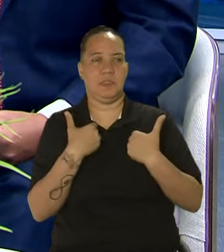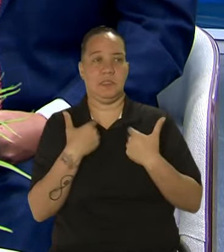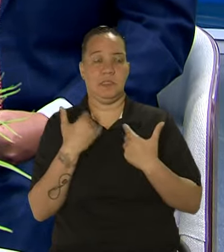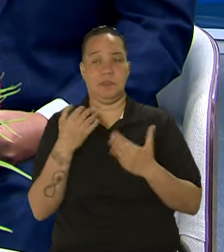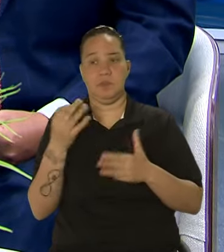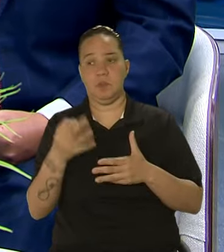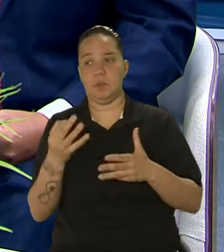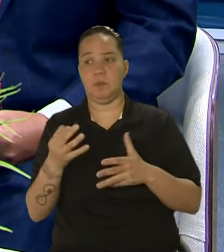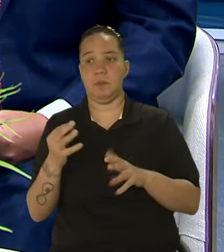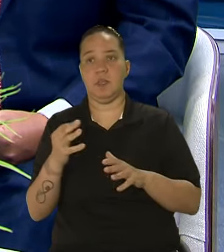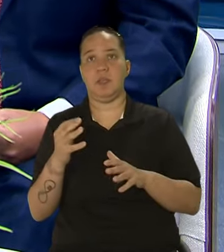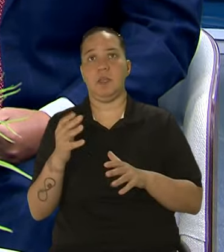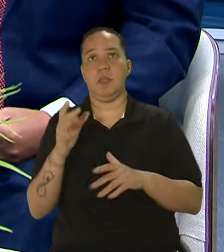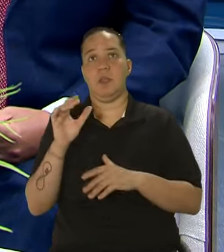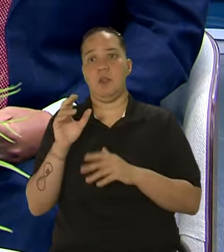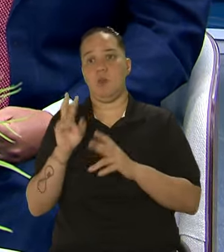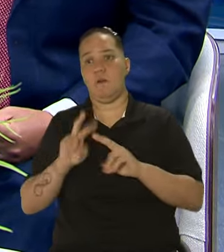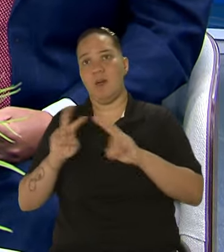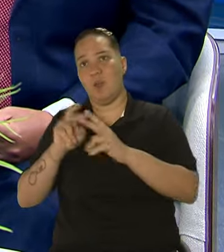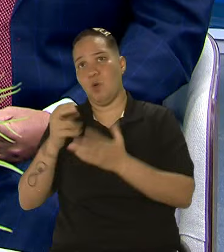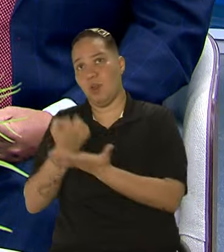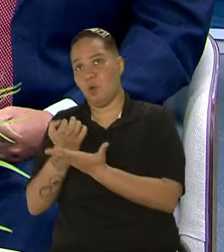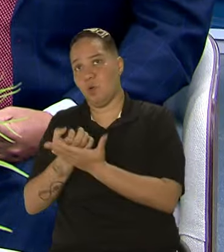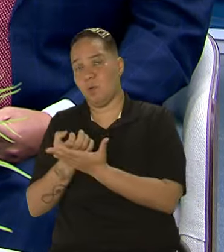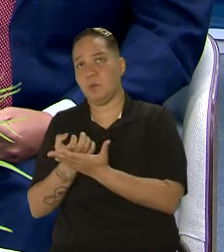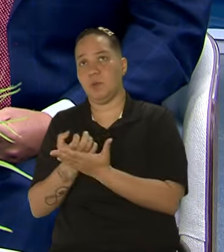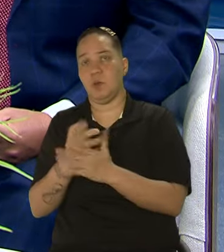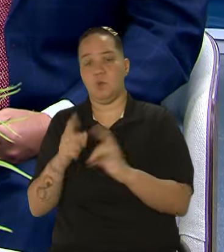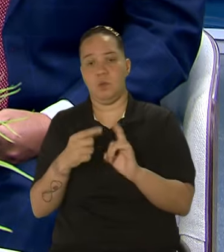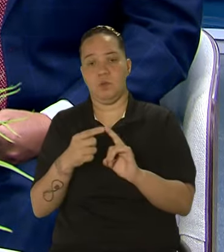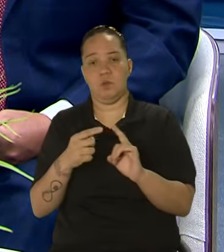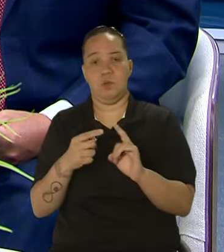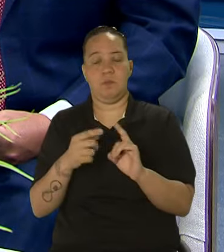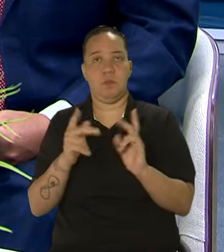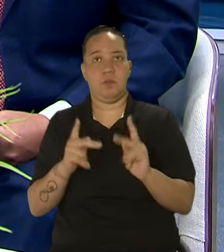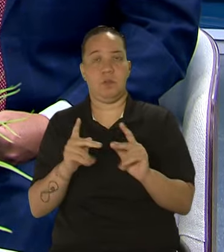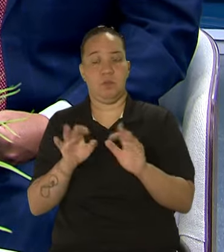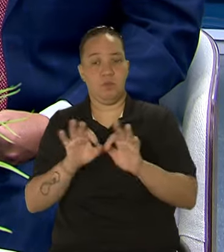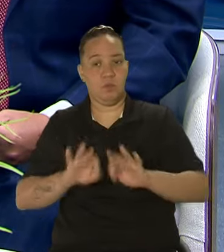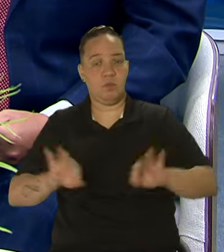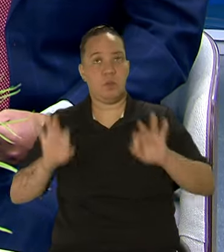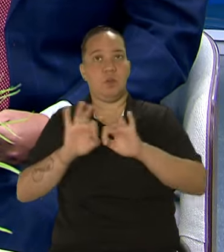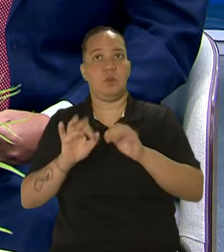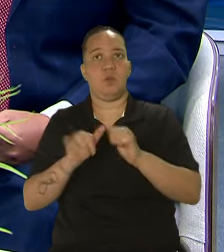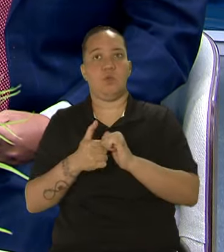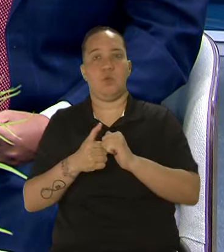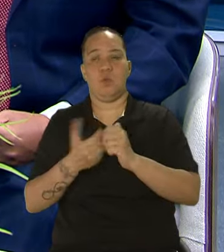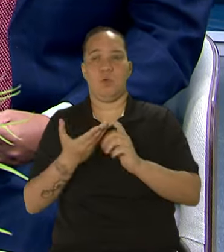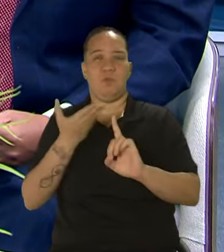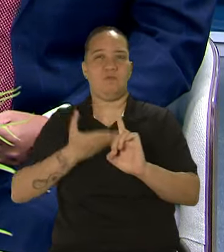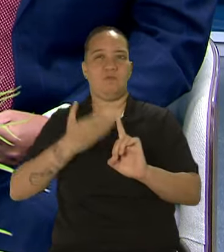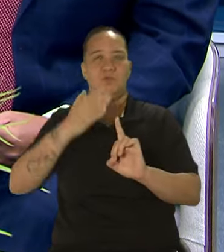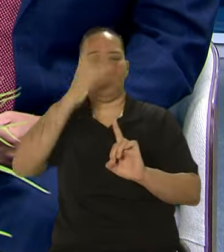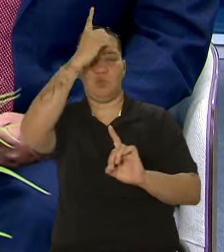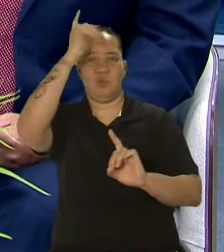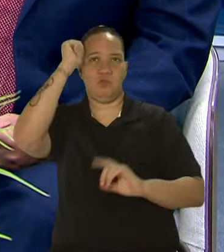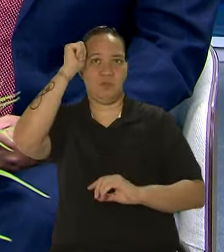bolsa de valores cada vez que Ocurre algo en Estados Unidos sobre todo cuando se trata de una persona sumamente importante como es la figura de Donald Trump aunque él es